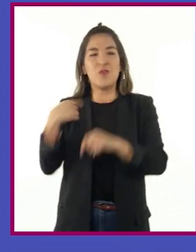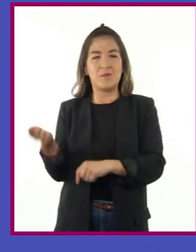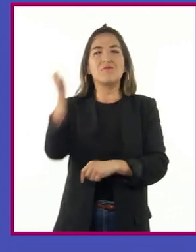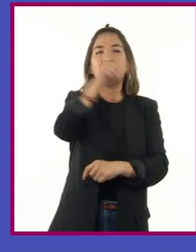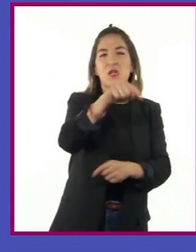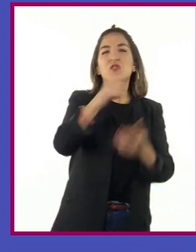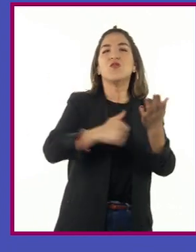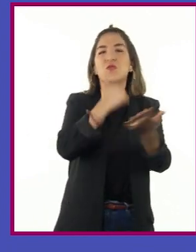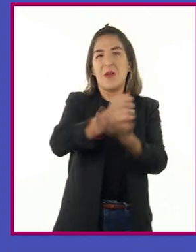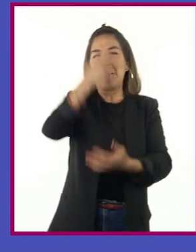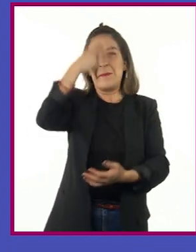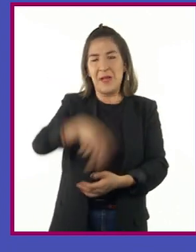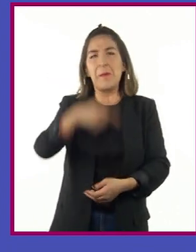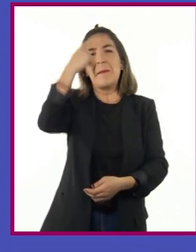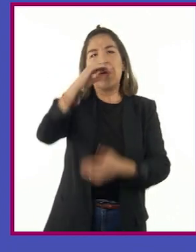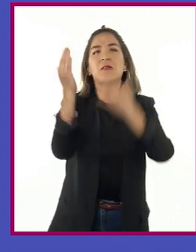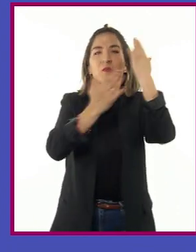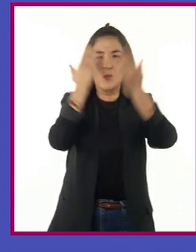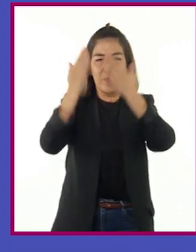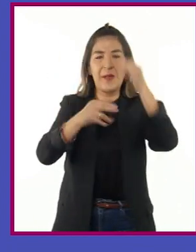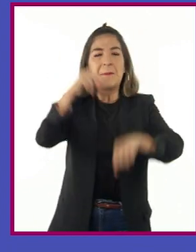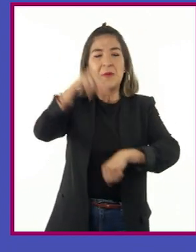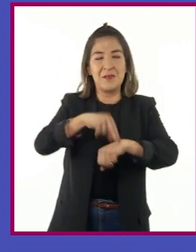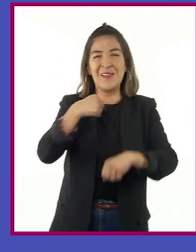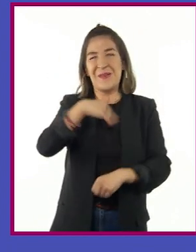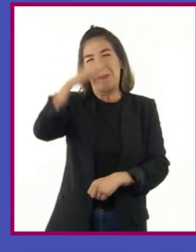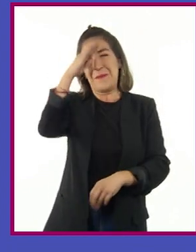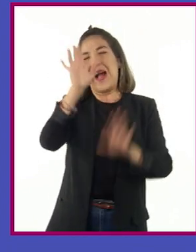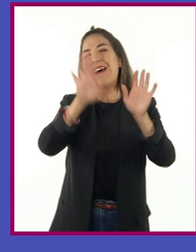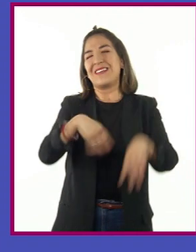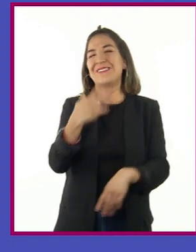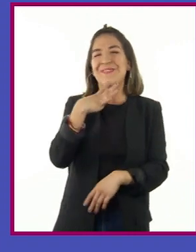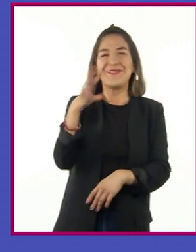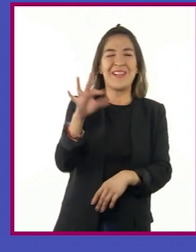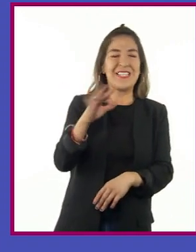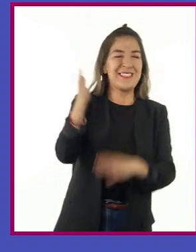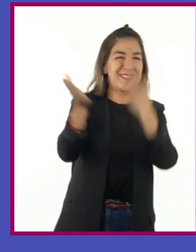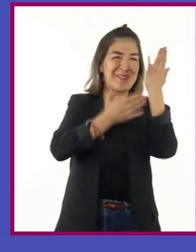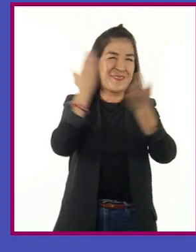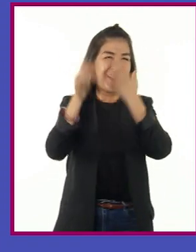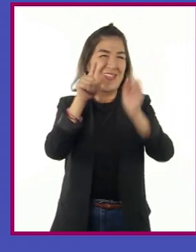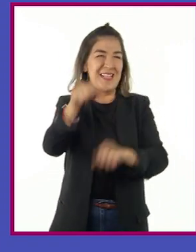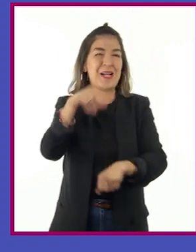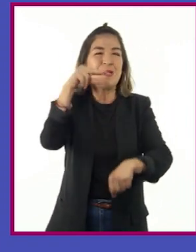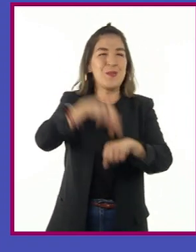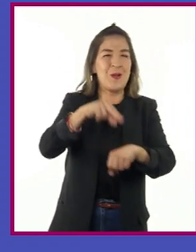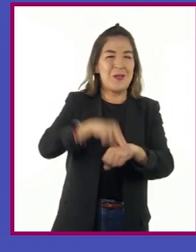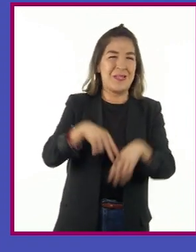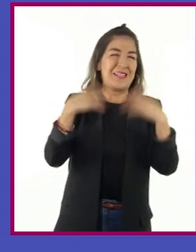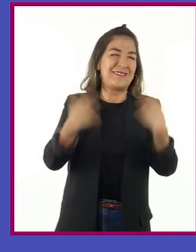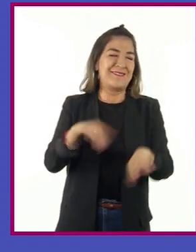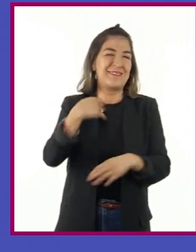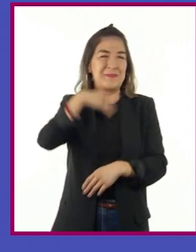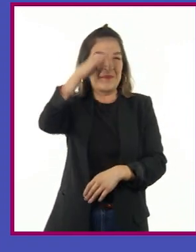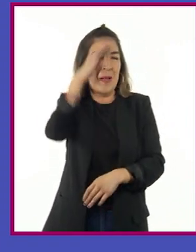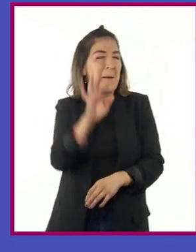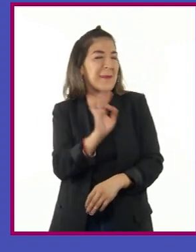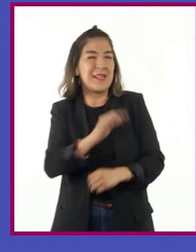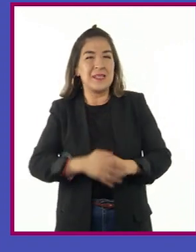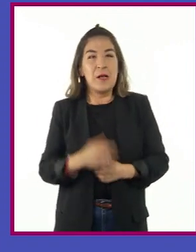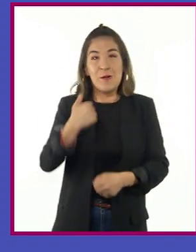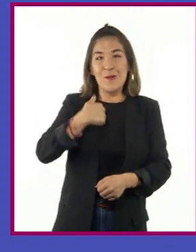medicina. Pensé que sería fácil ser médico. Tenía un concepto muy romántico de la medicina. Quería